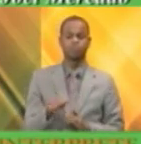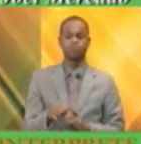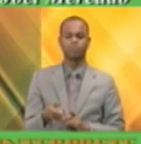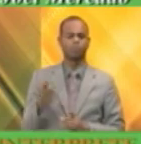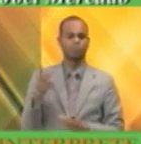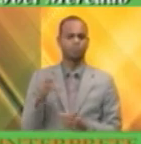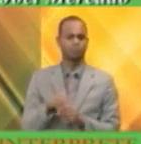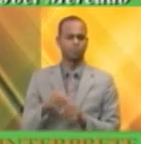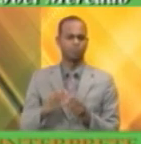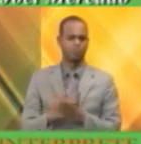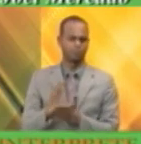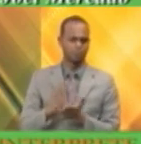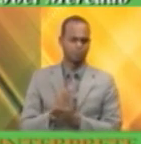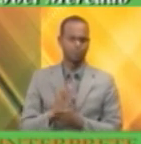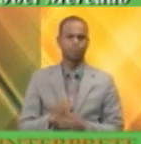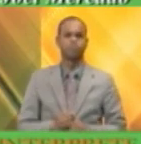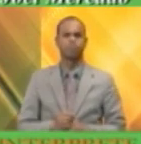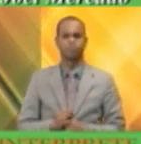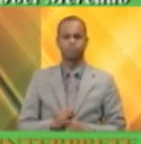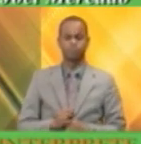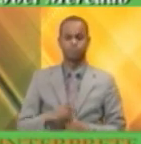de derecho,